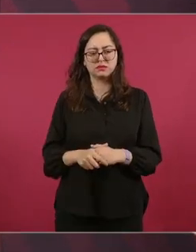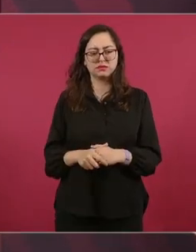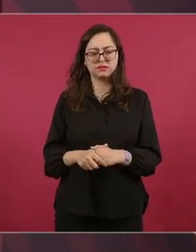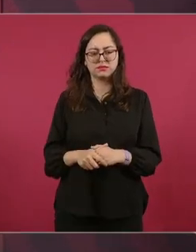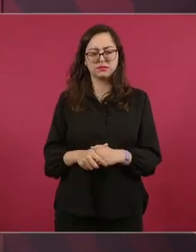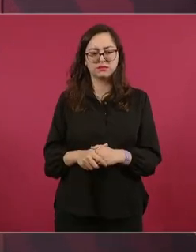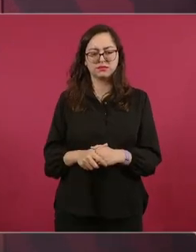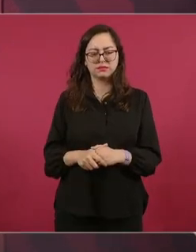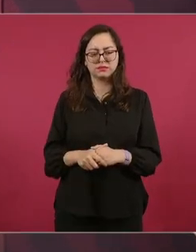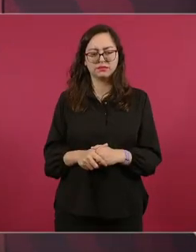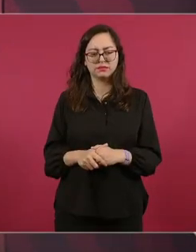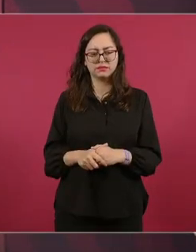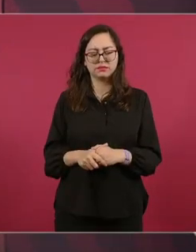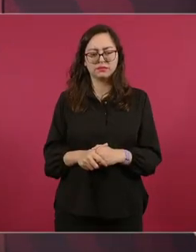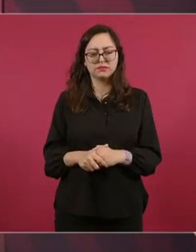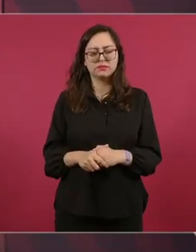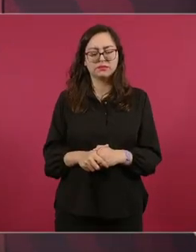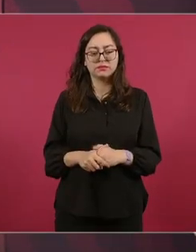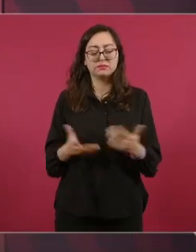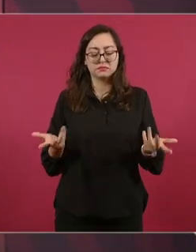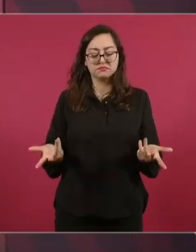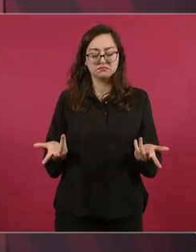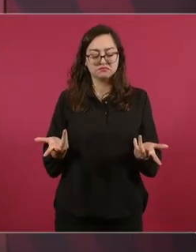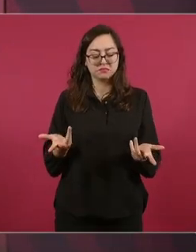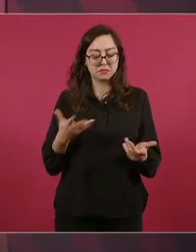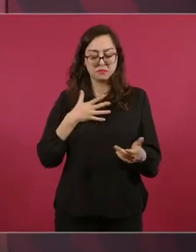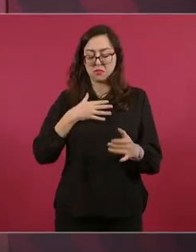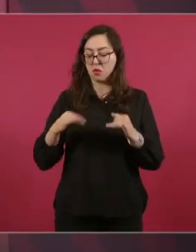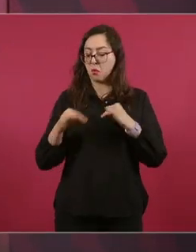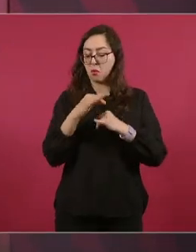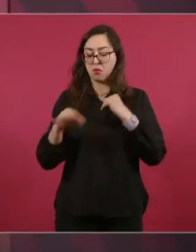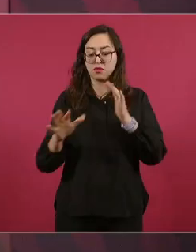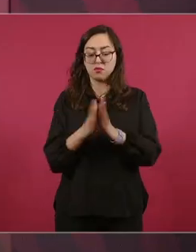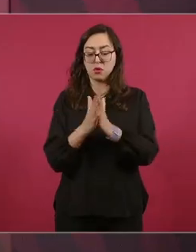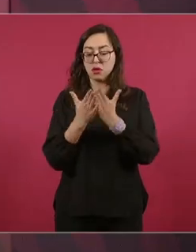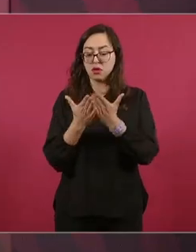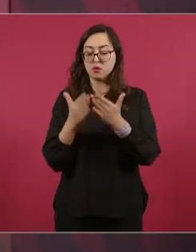en este que es mi último libro sobre política,